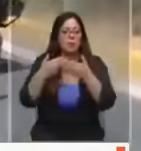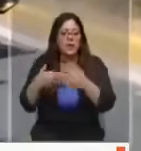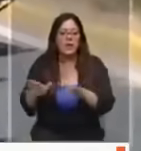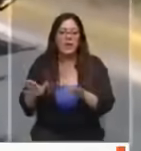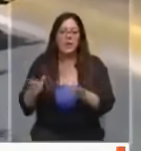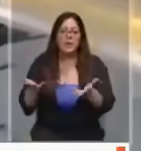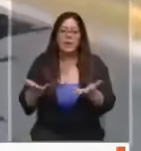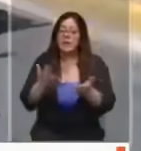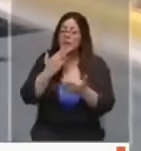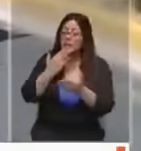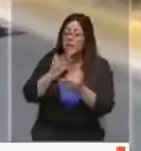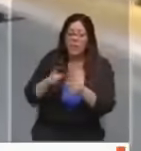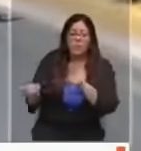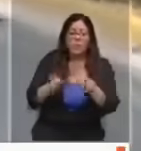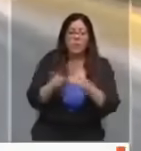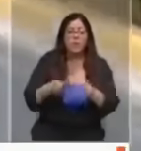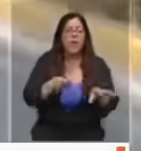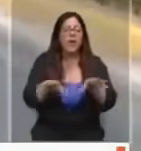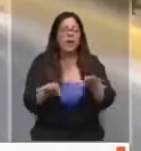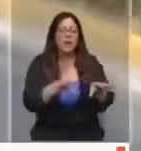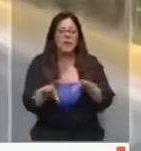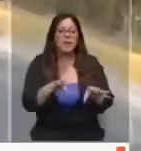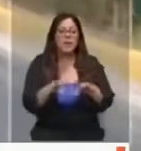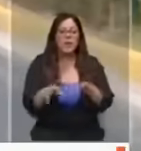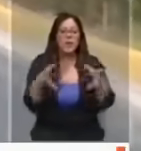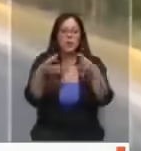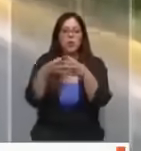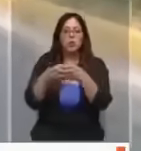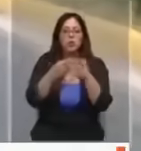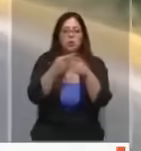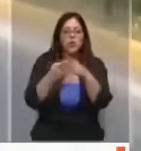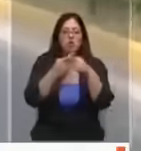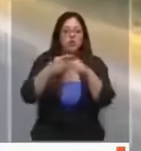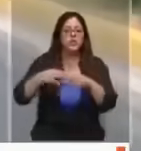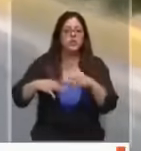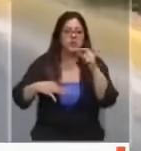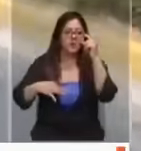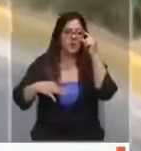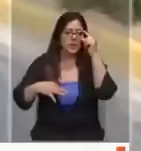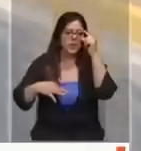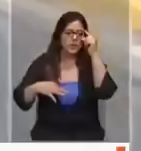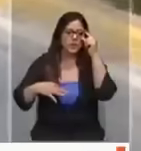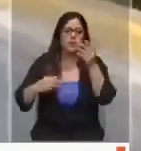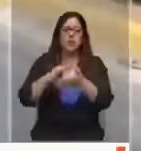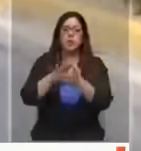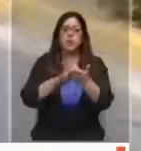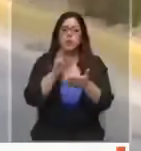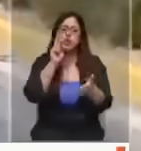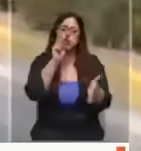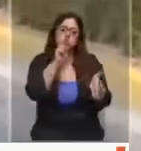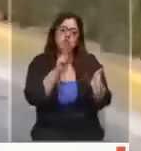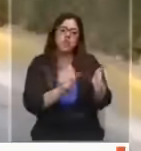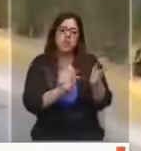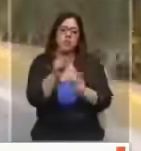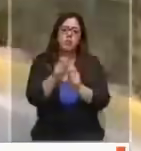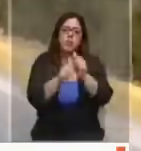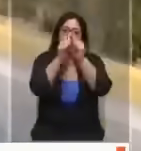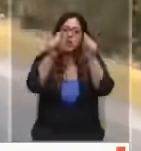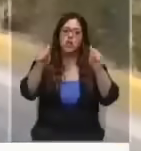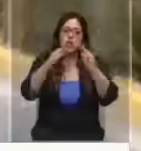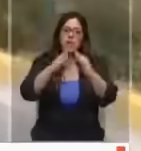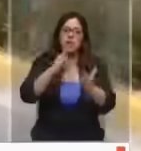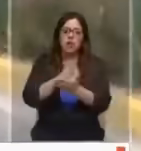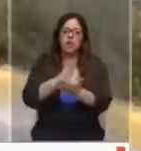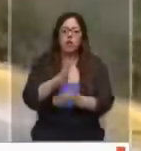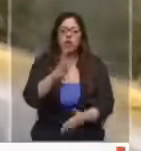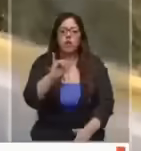actividades. Que organizaba muchas actividades, sí, convocaba con grupos de la sociedad civil, sí. Por ejemplo, estuve revisando algún material con directores de los colegios